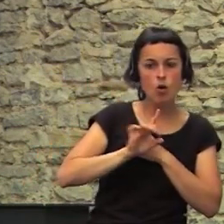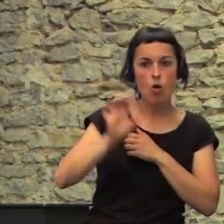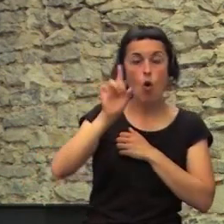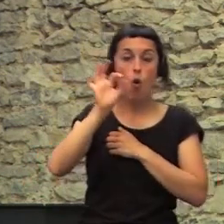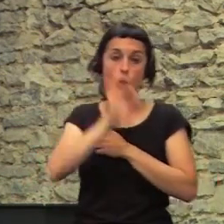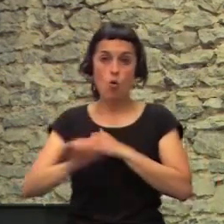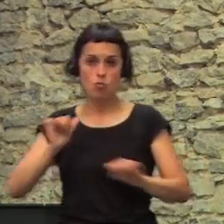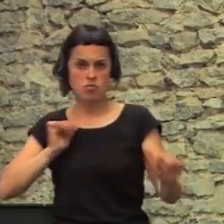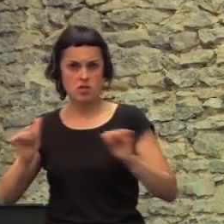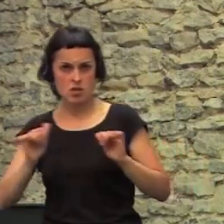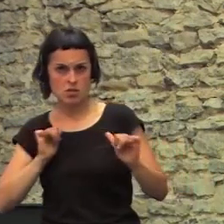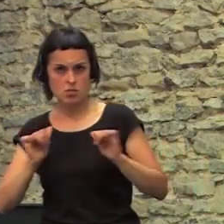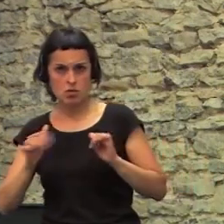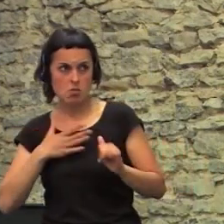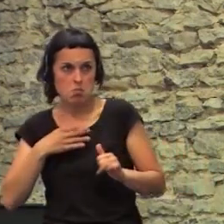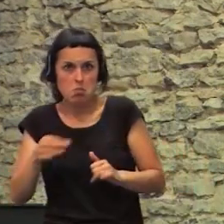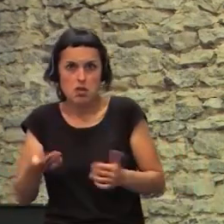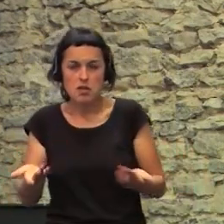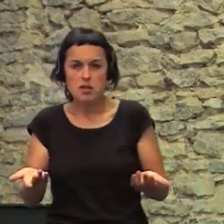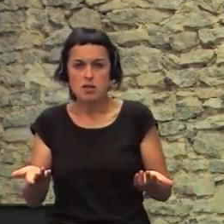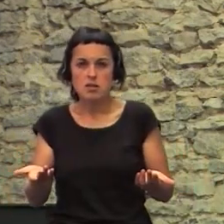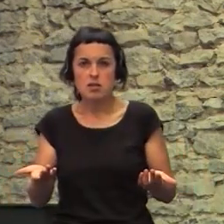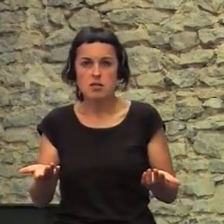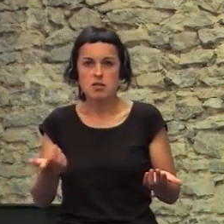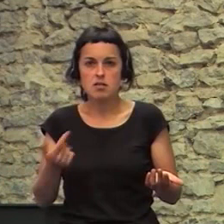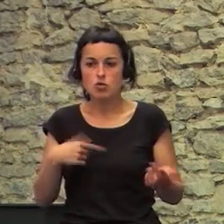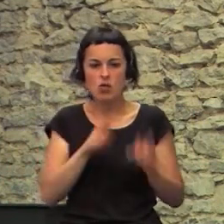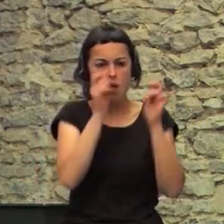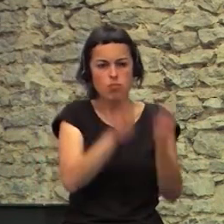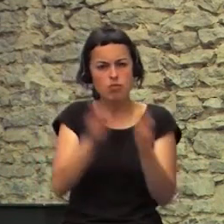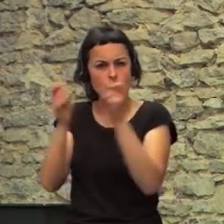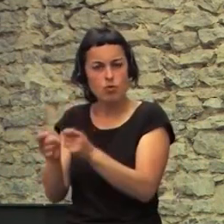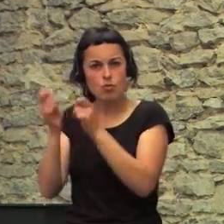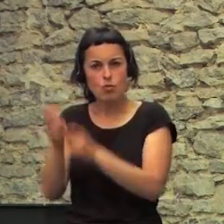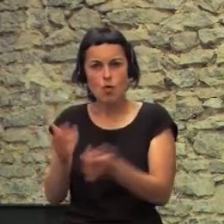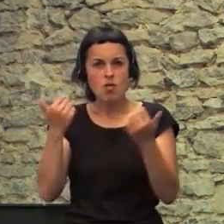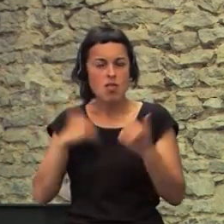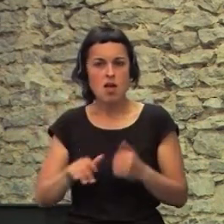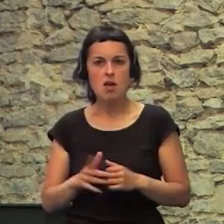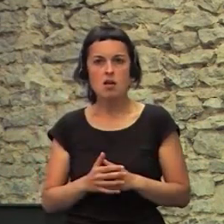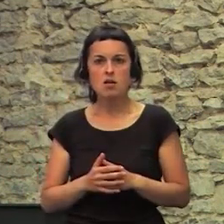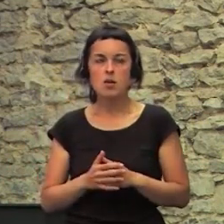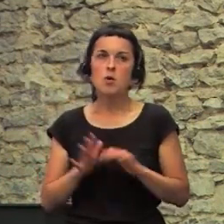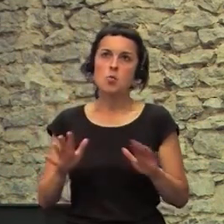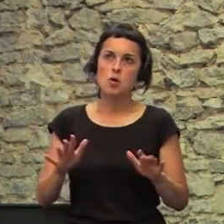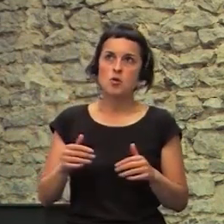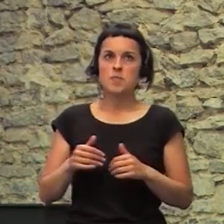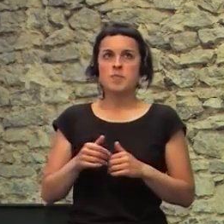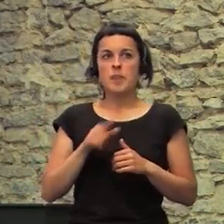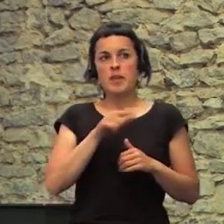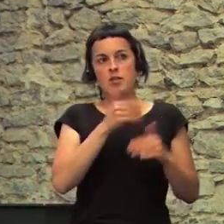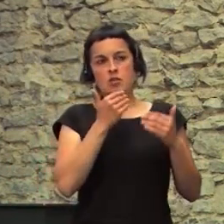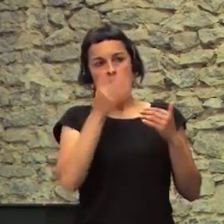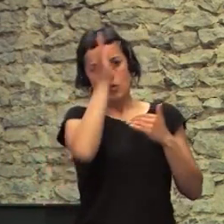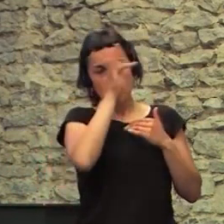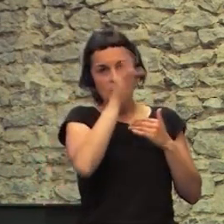cisexual. Y entonces de repente estamos mezclando absolutamente todo, ¿no? Pero bueno, de alguna forma sí que visibilizó el preguntar